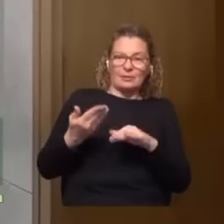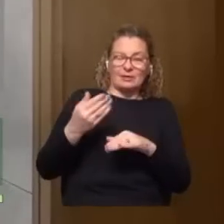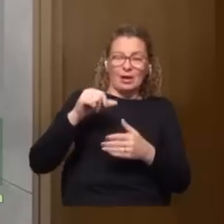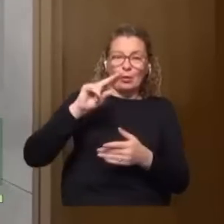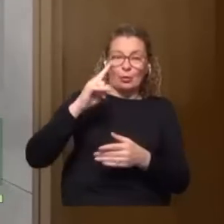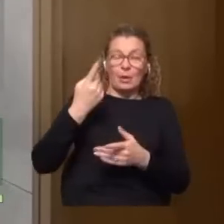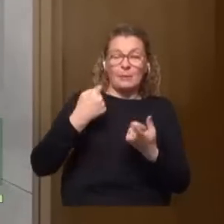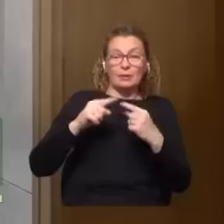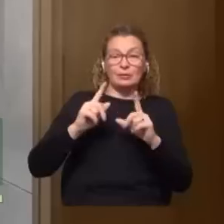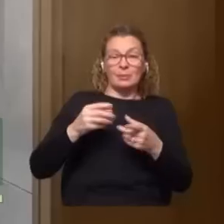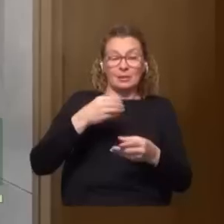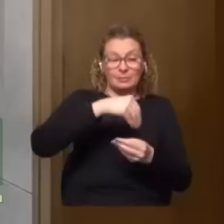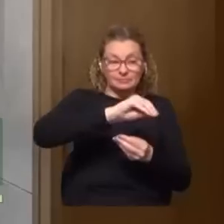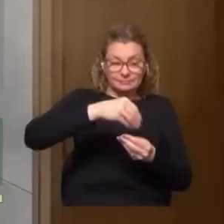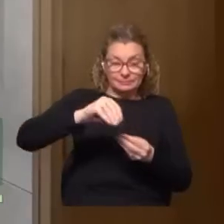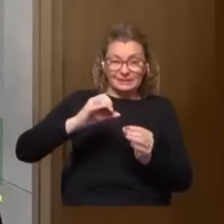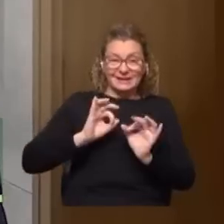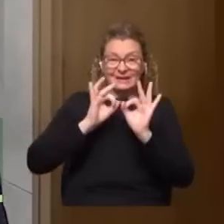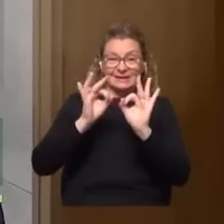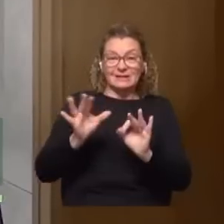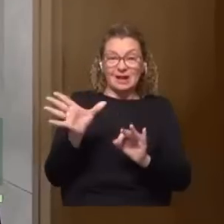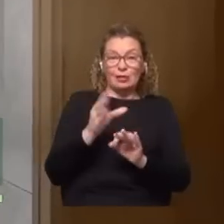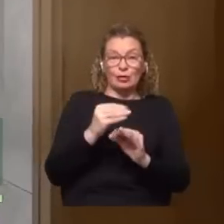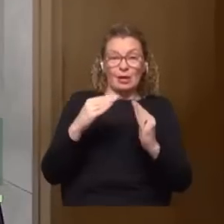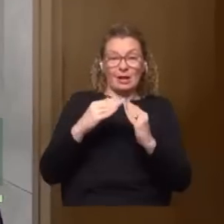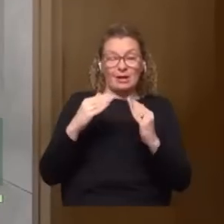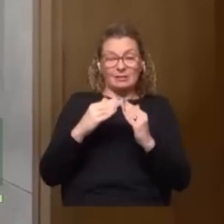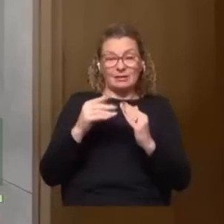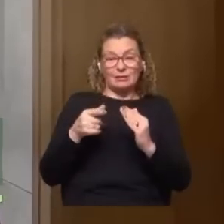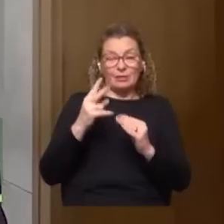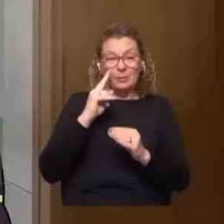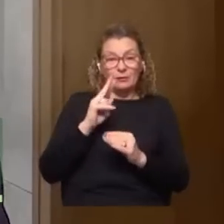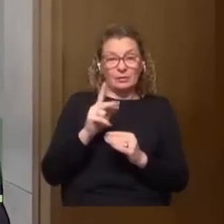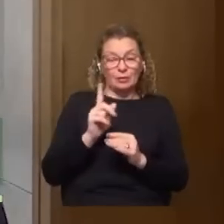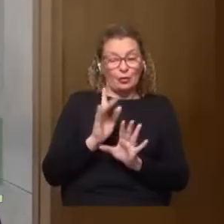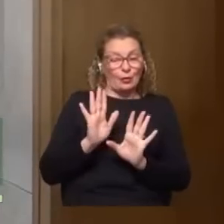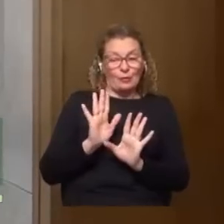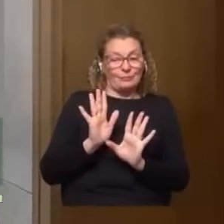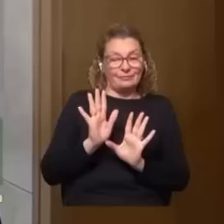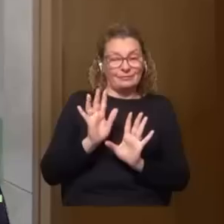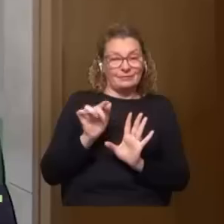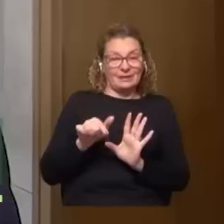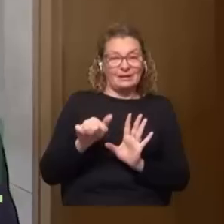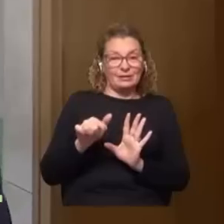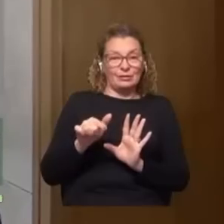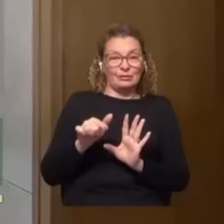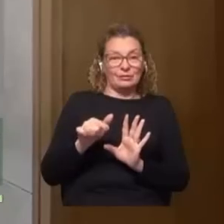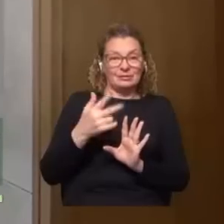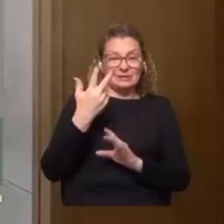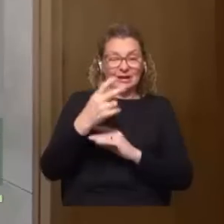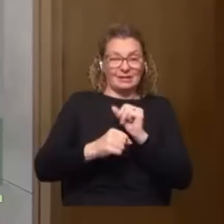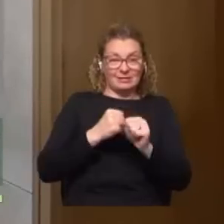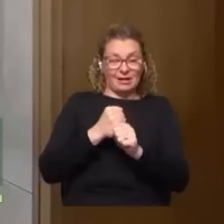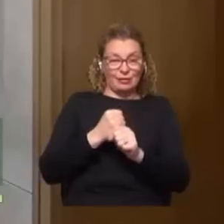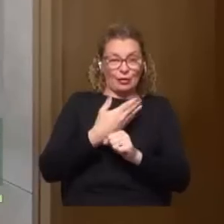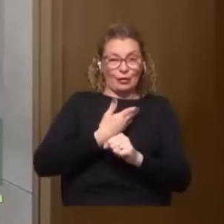Uruguay pero también queremos que se reparta y que llegue a todos los hogares Y eso es lo que estamos viendo que no está pasando durante estos tres años